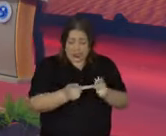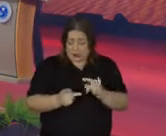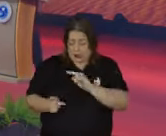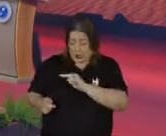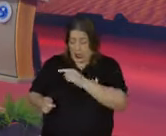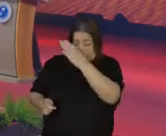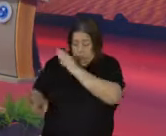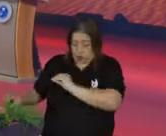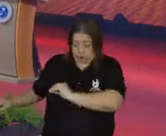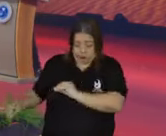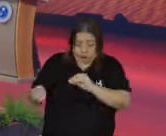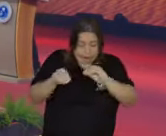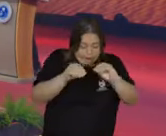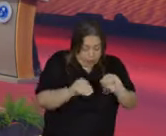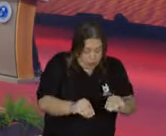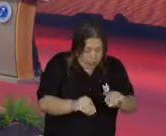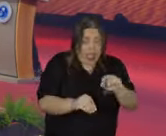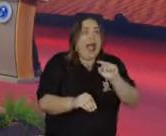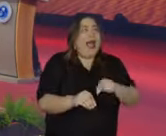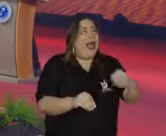que Dios te va a entregar.